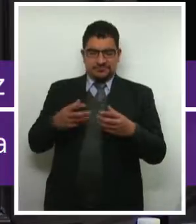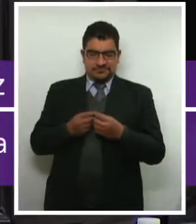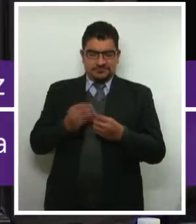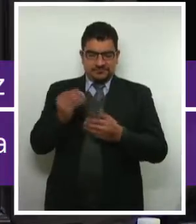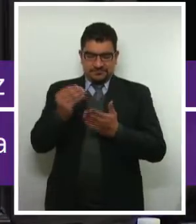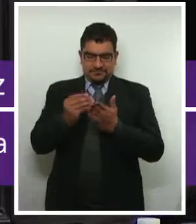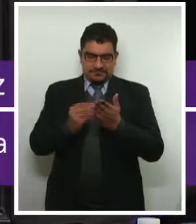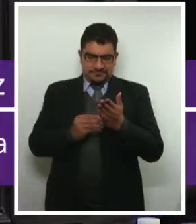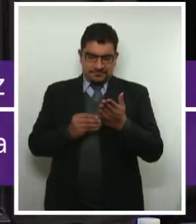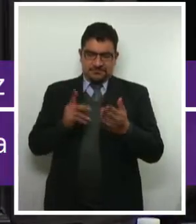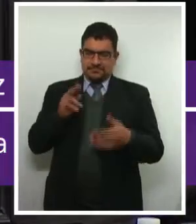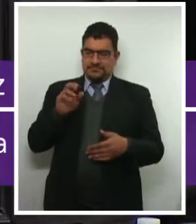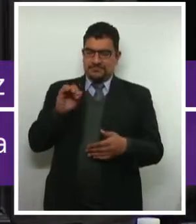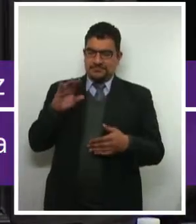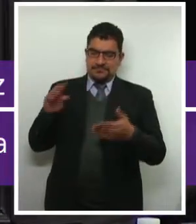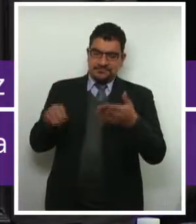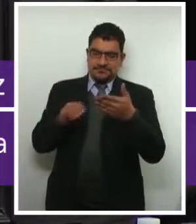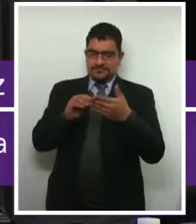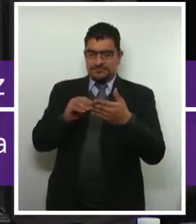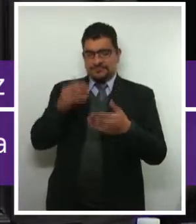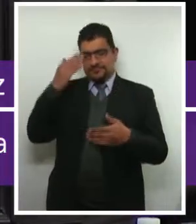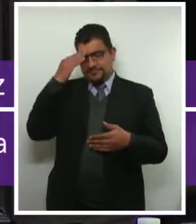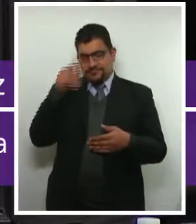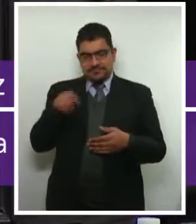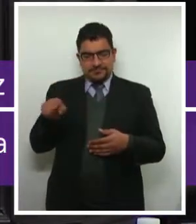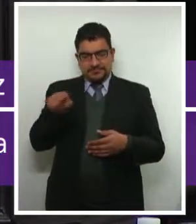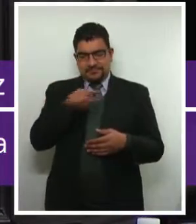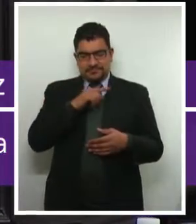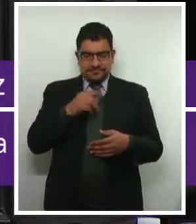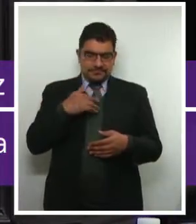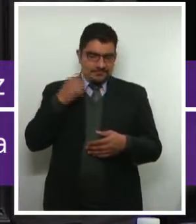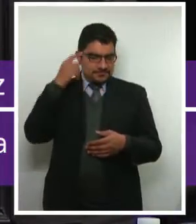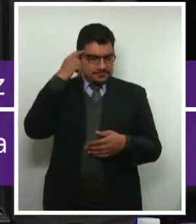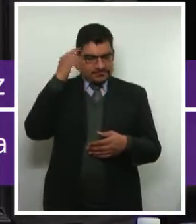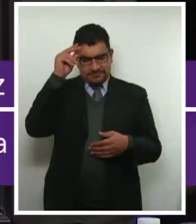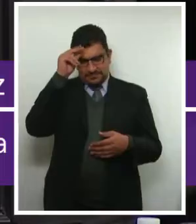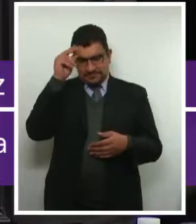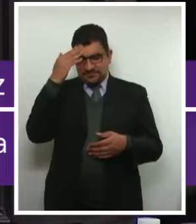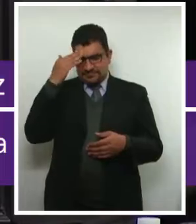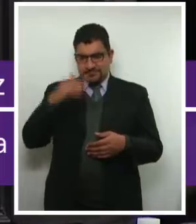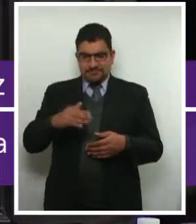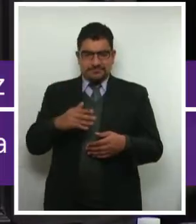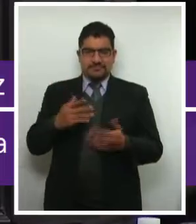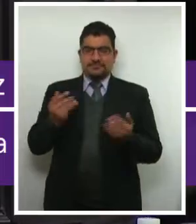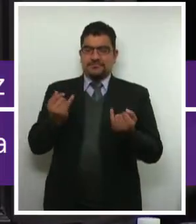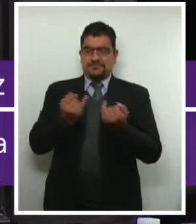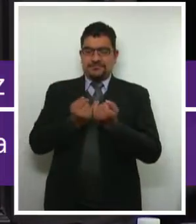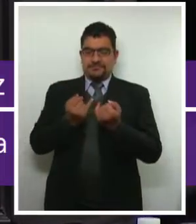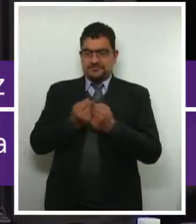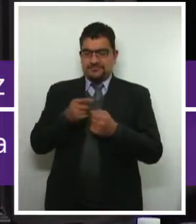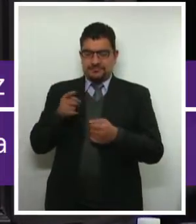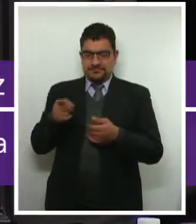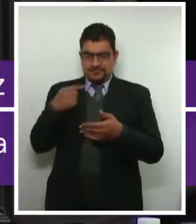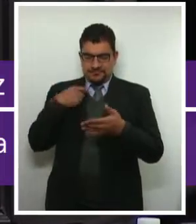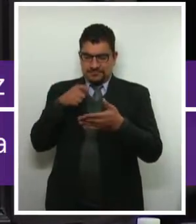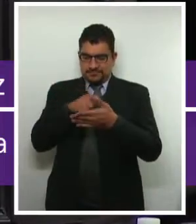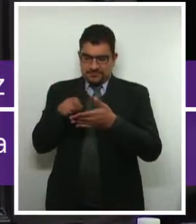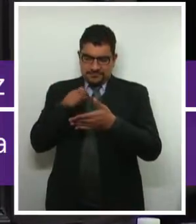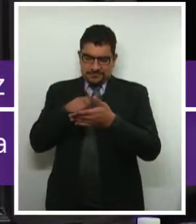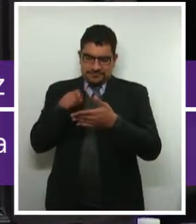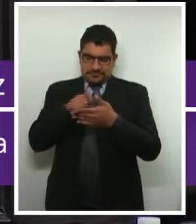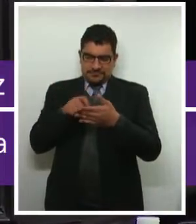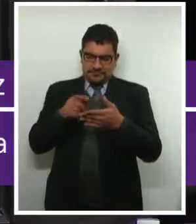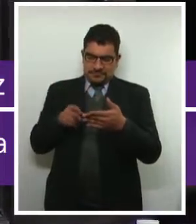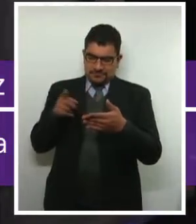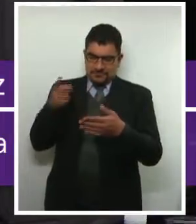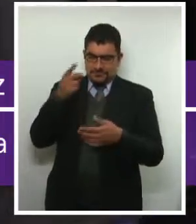preámbulo. Sabemos de la capacidad intelectual y de la habilidad para expresarse que tiene